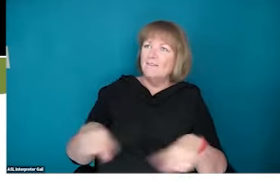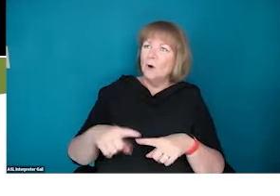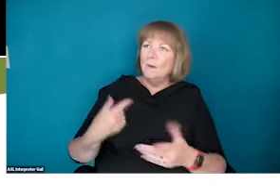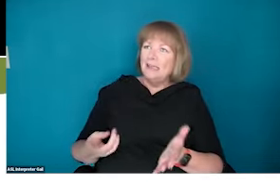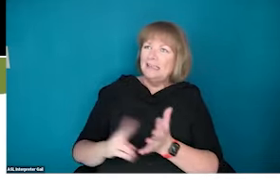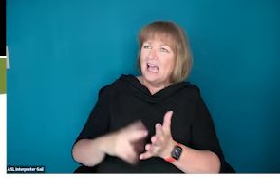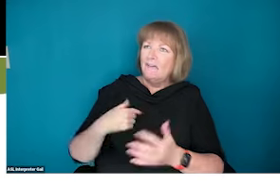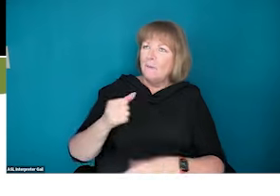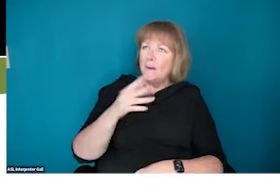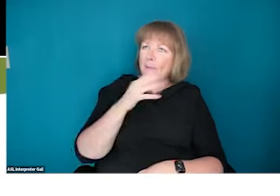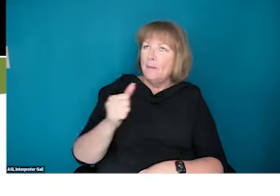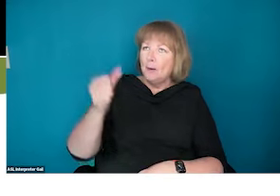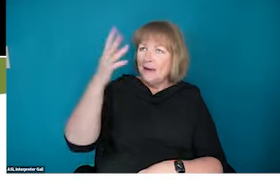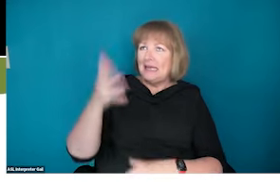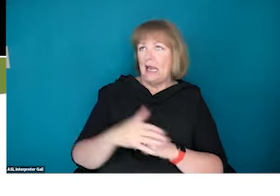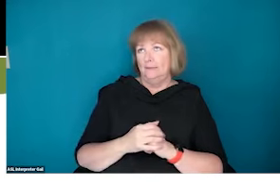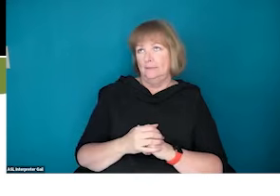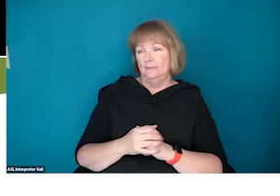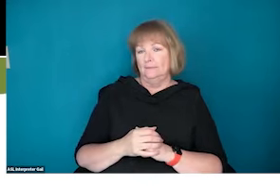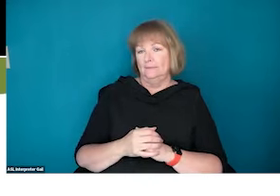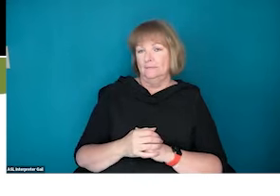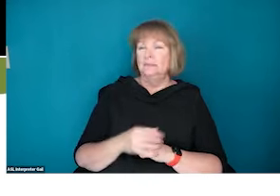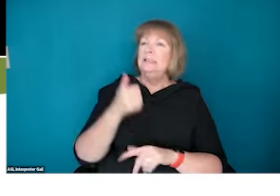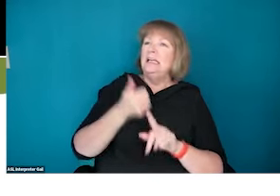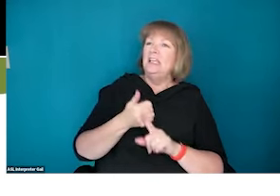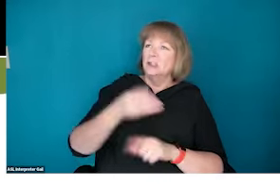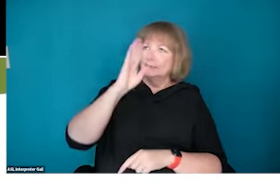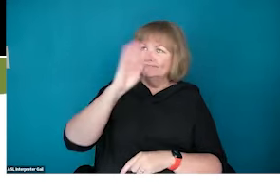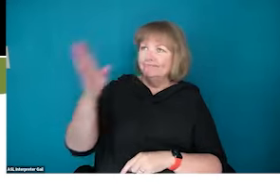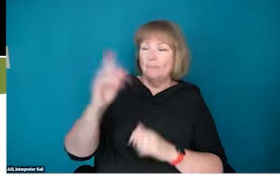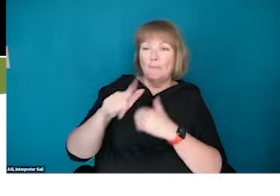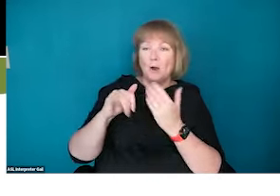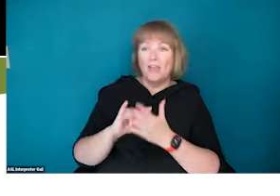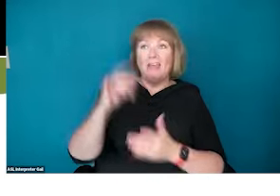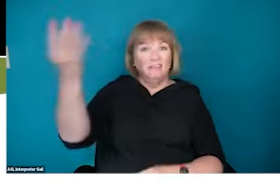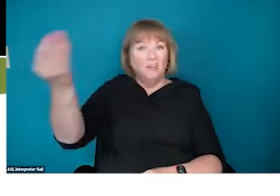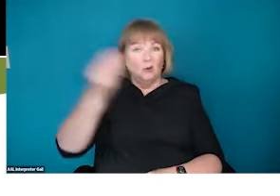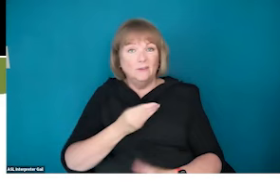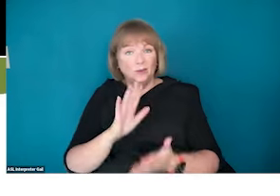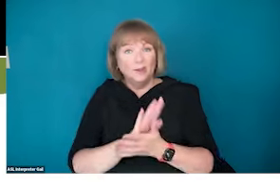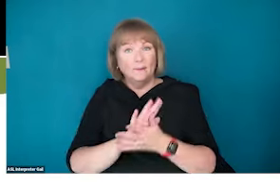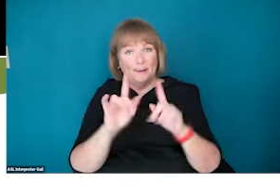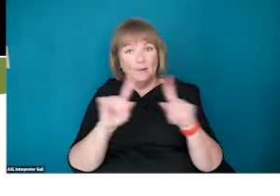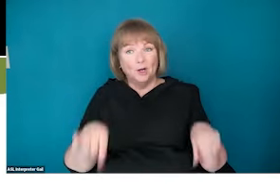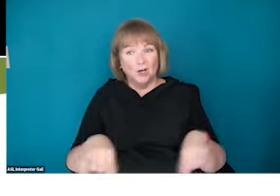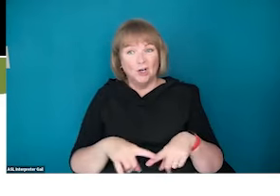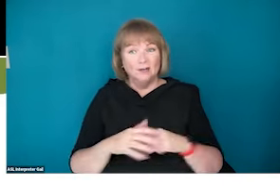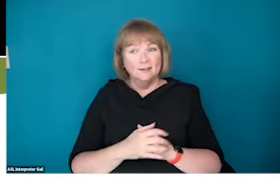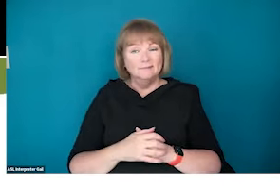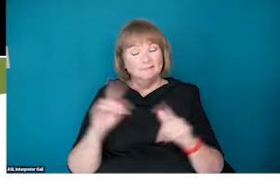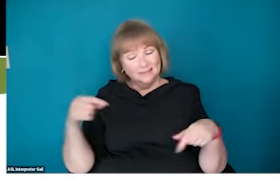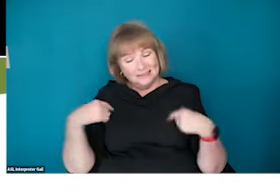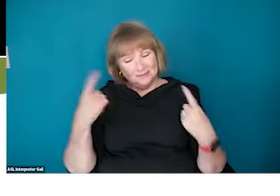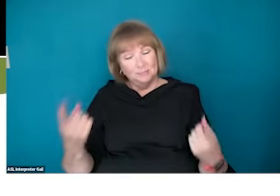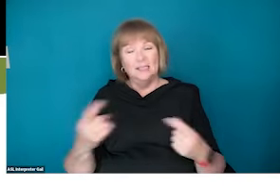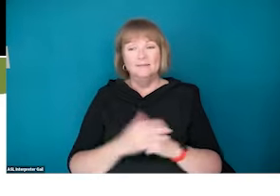a mañana o pasado mañana para ver qué pasó con esta cita. Esto lo hemos hecho práctica estándar. La parte importante de esto es tener